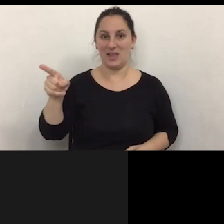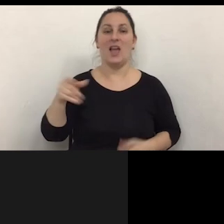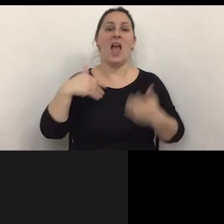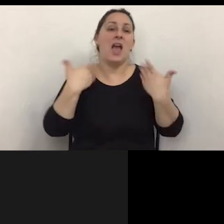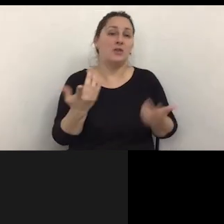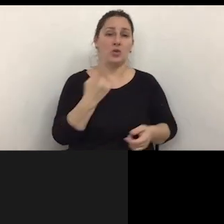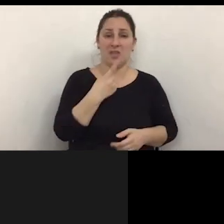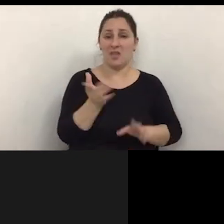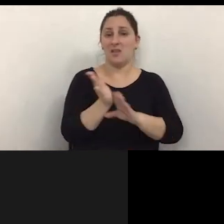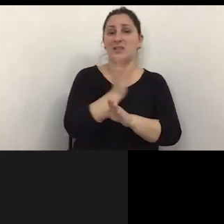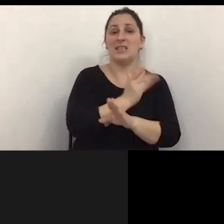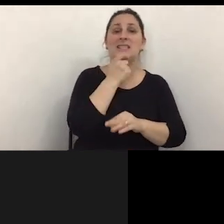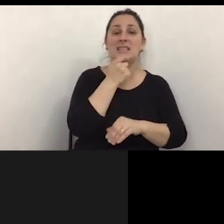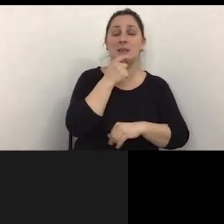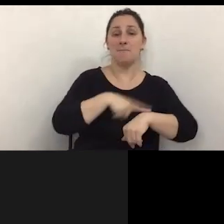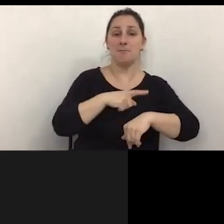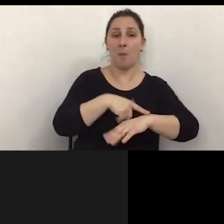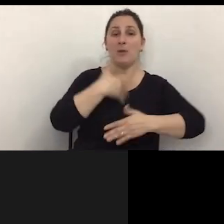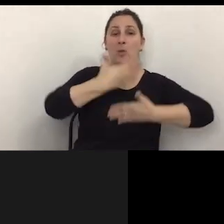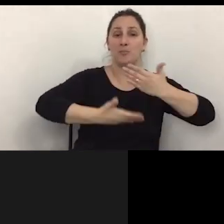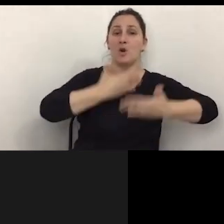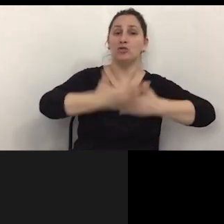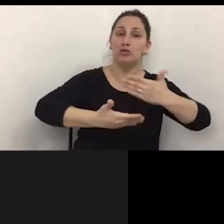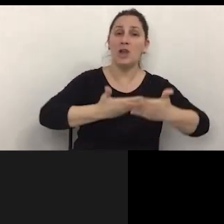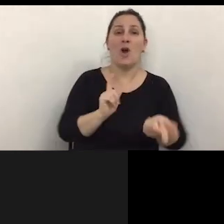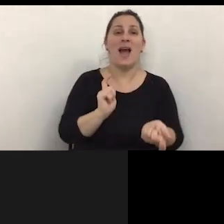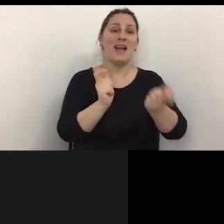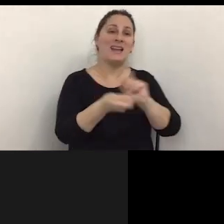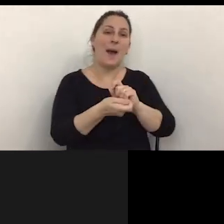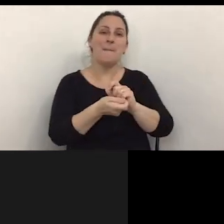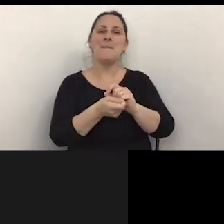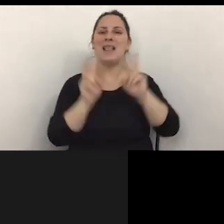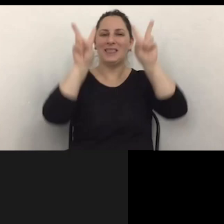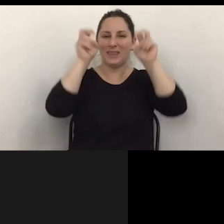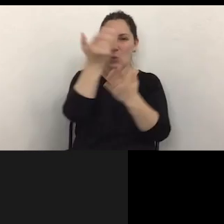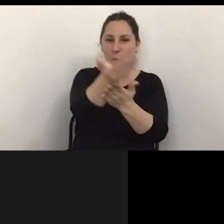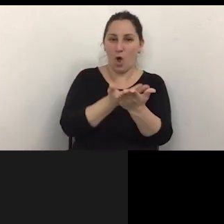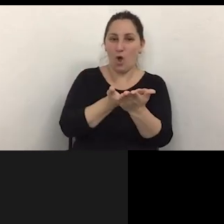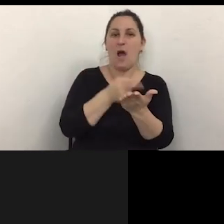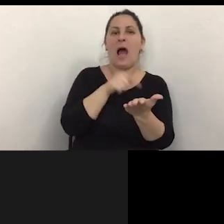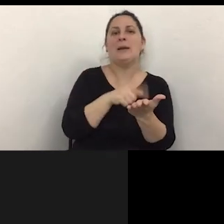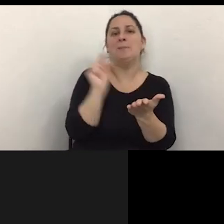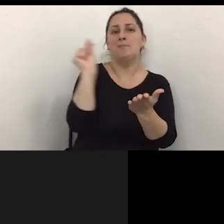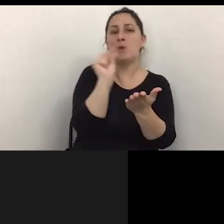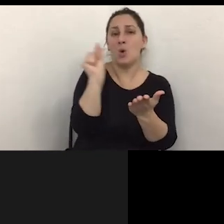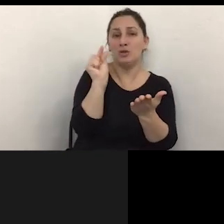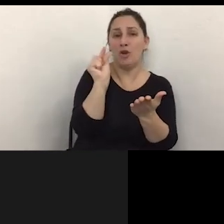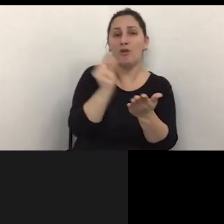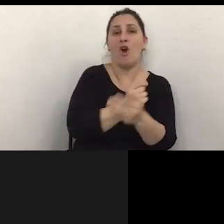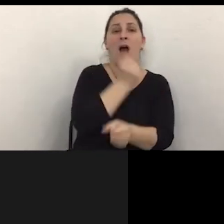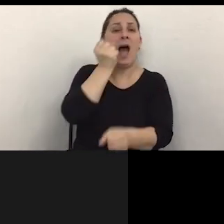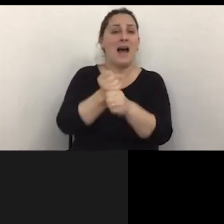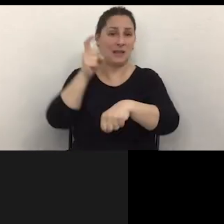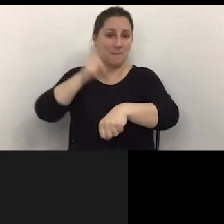del proceso se cambia la calificación, como es provisoria hasta el tema de la condena, no